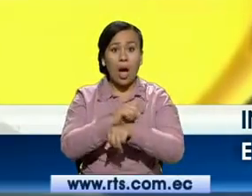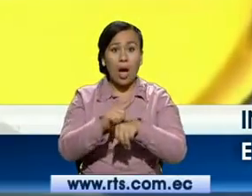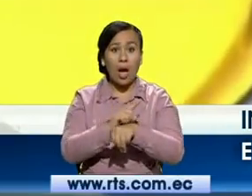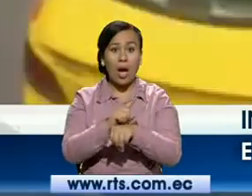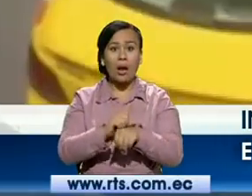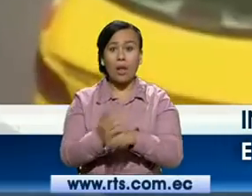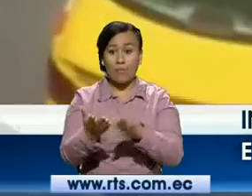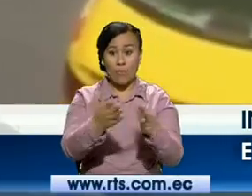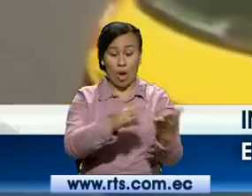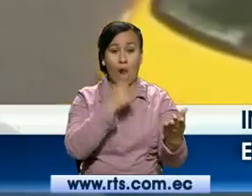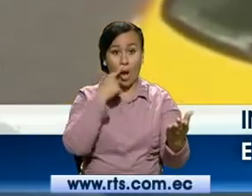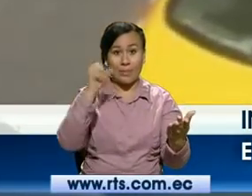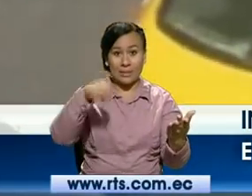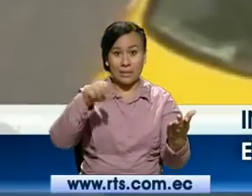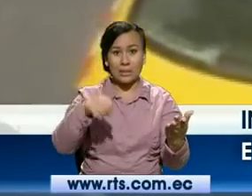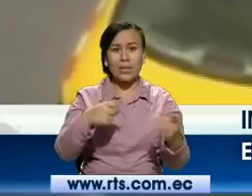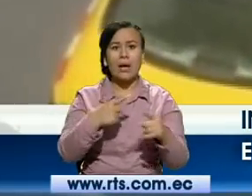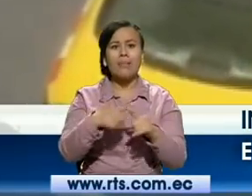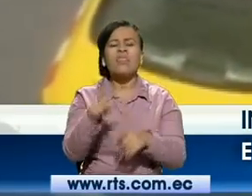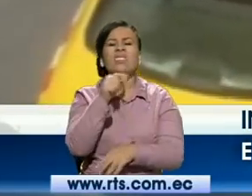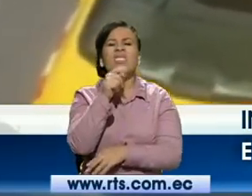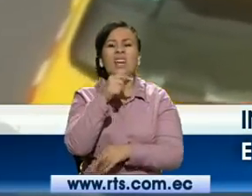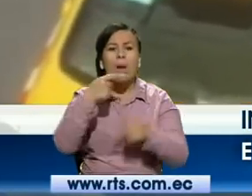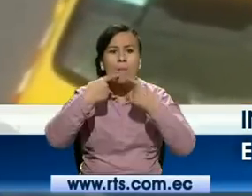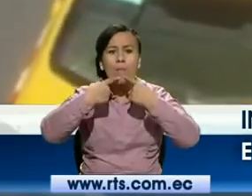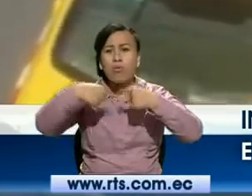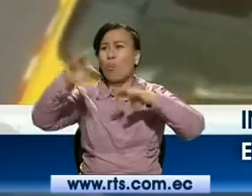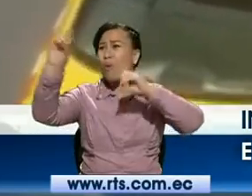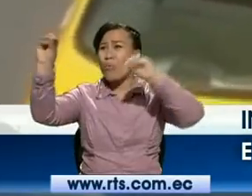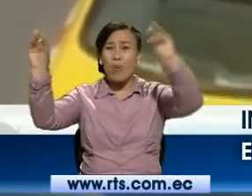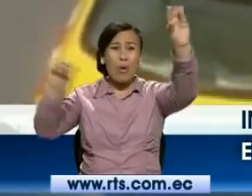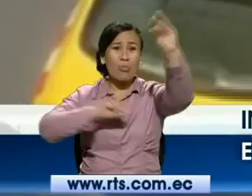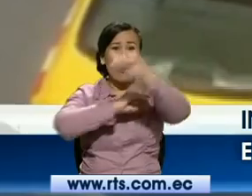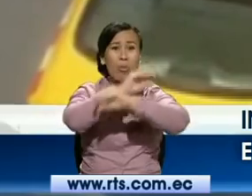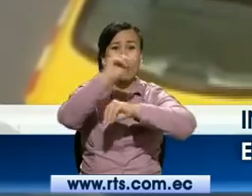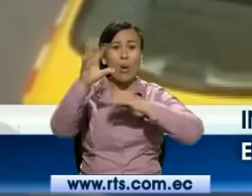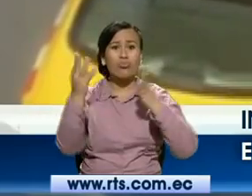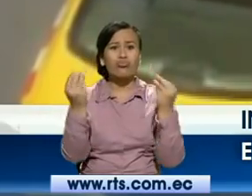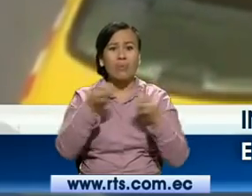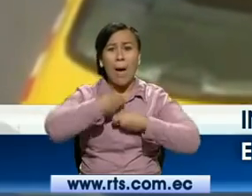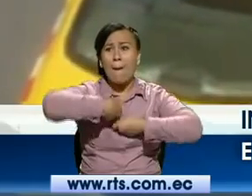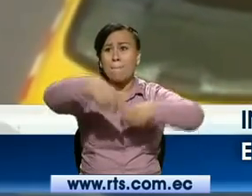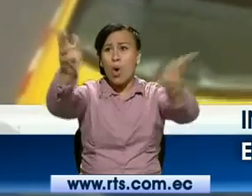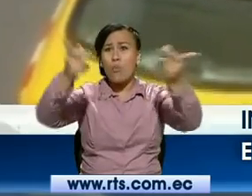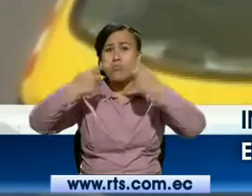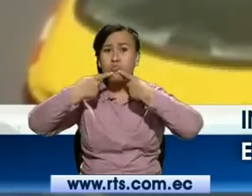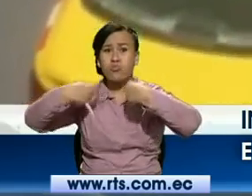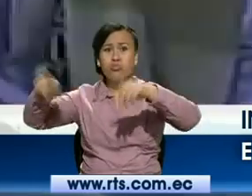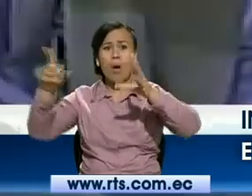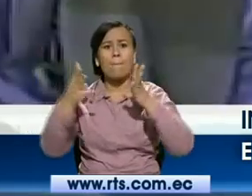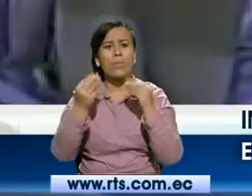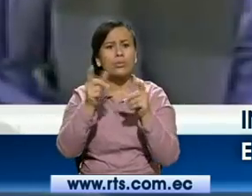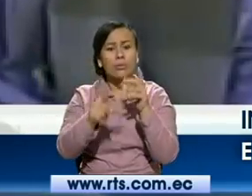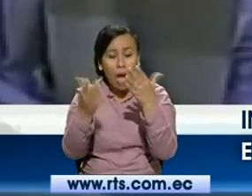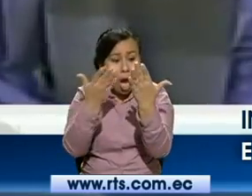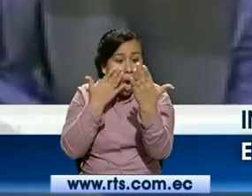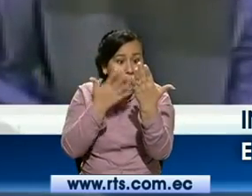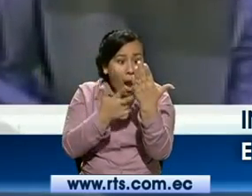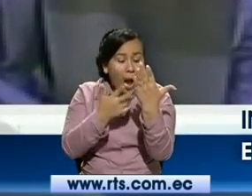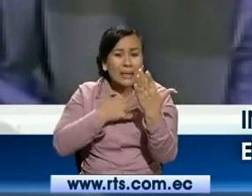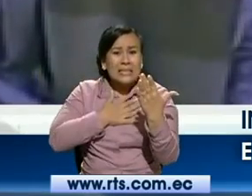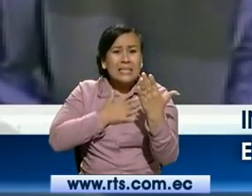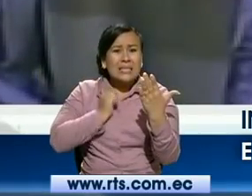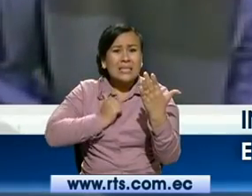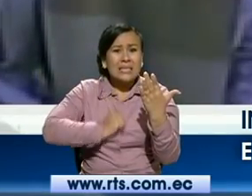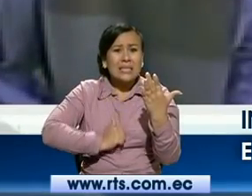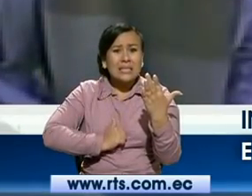redes sociales el video completo. Fue imposible parar la reproducción. Compartieron y compartieron miles de personas, observaron las escenas